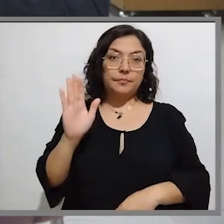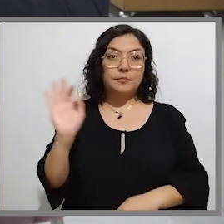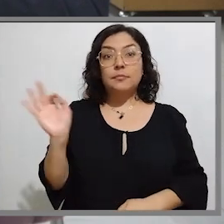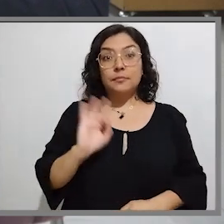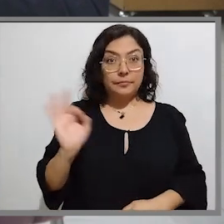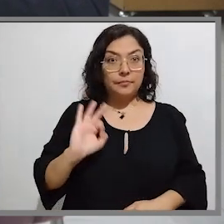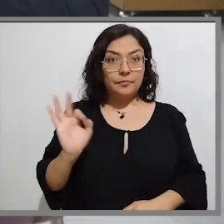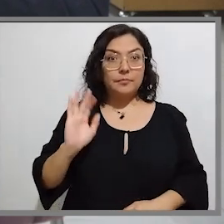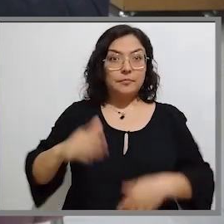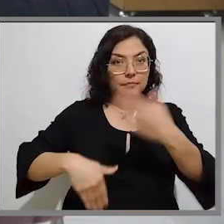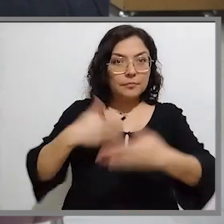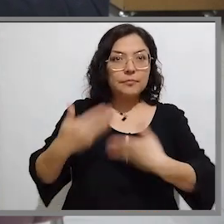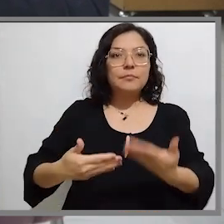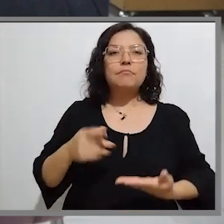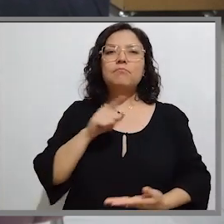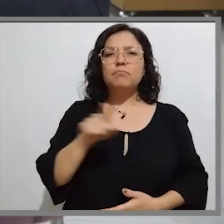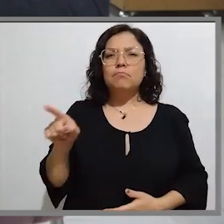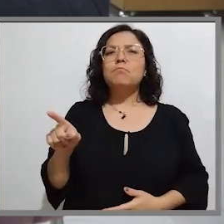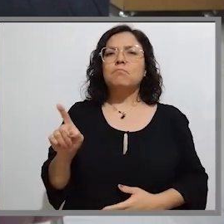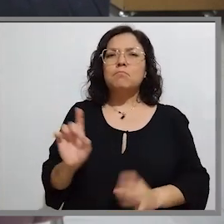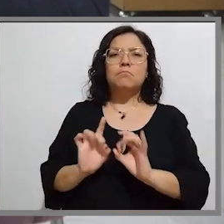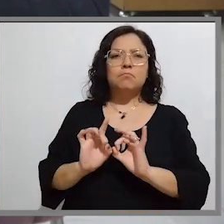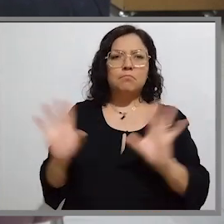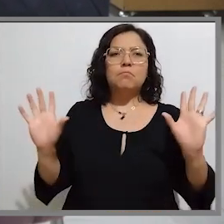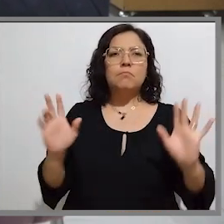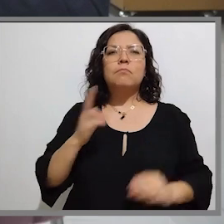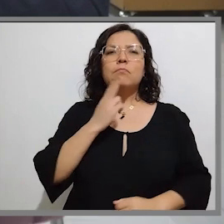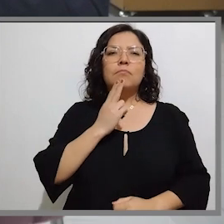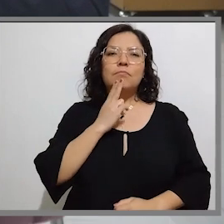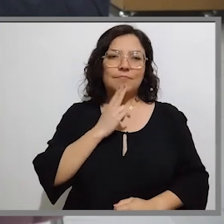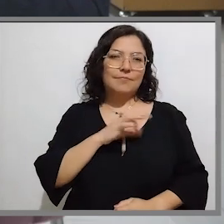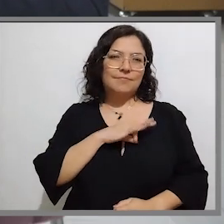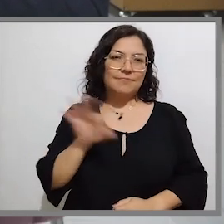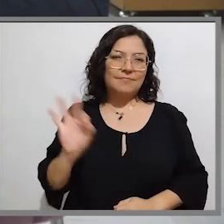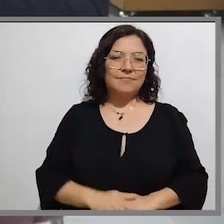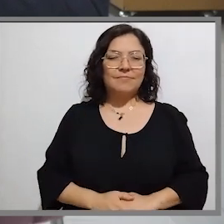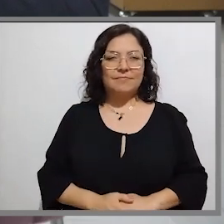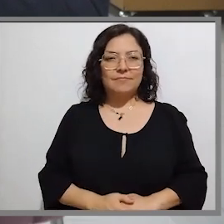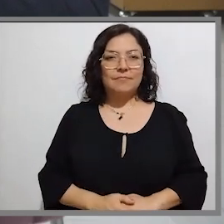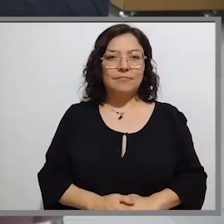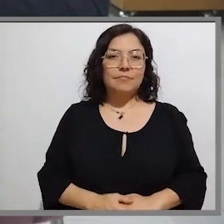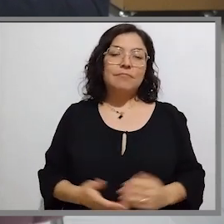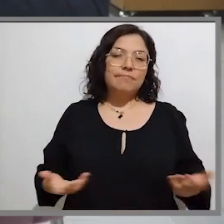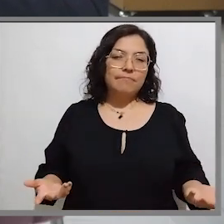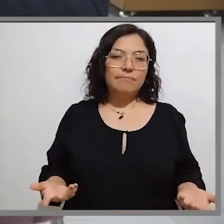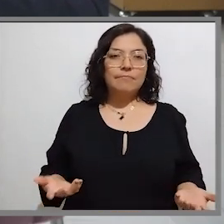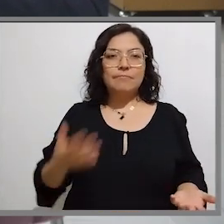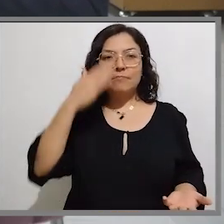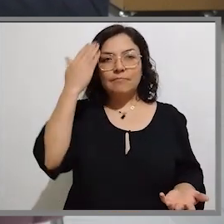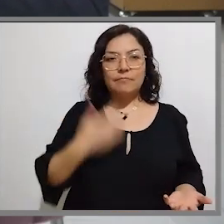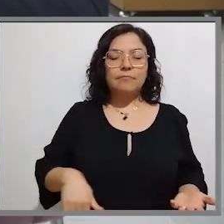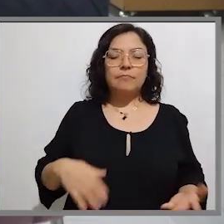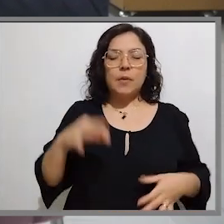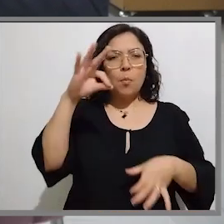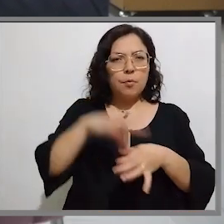su oportunidad podamos nosotros como órgano electoral ponerla a su disposición, como ya lo estamos haciendo, para muchas votaciones,